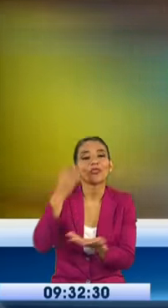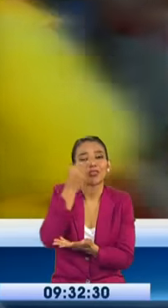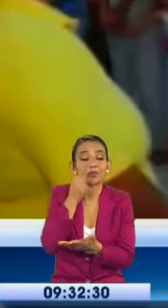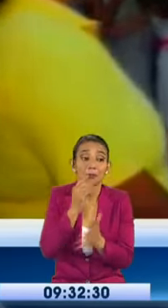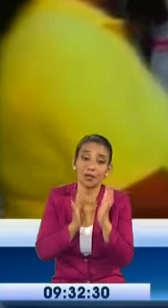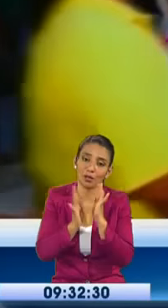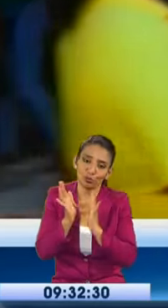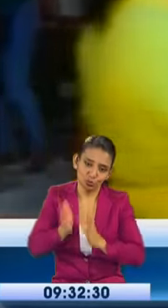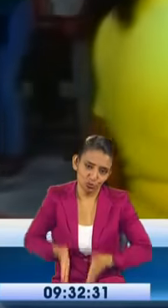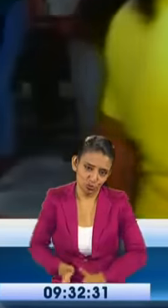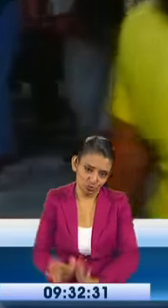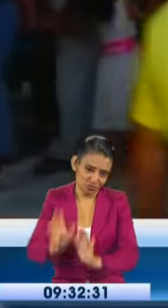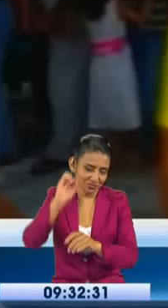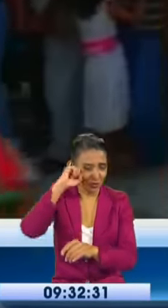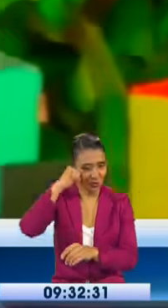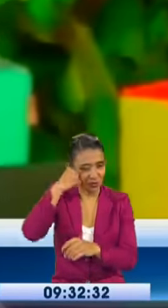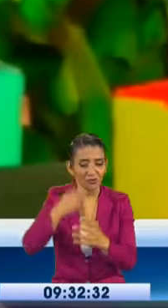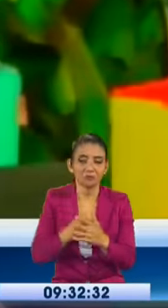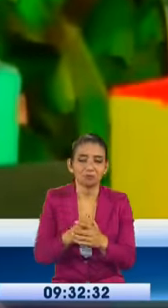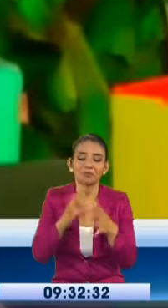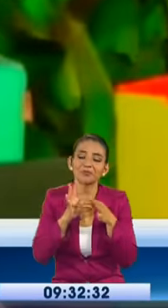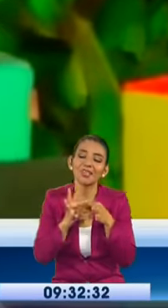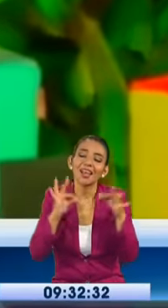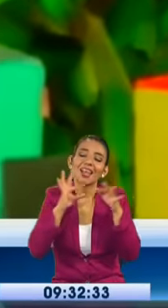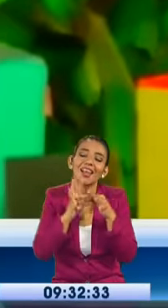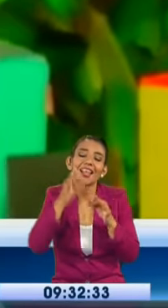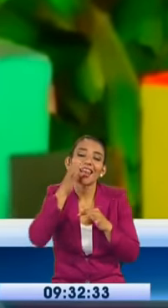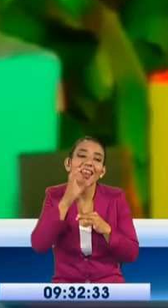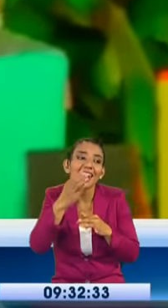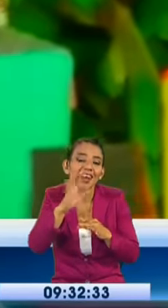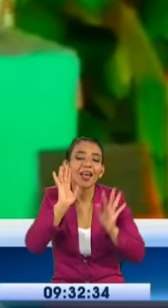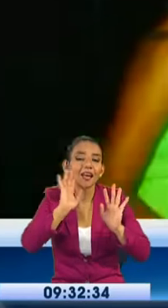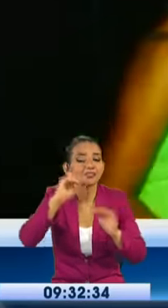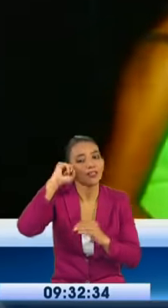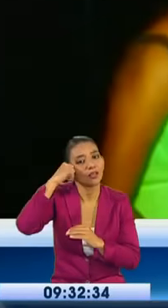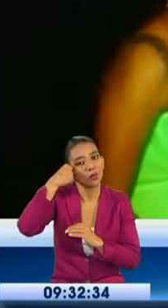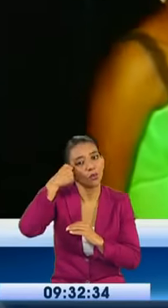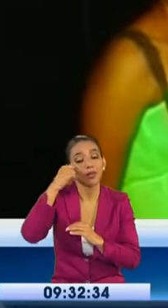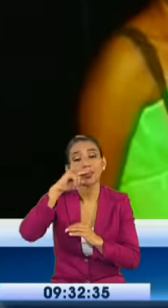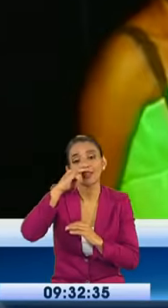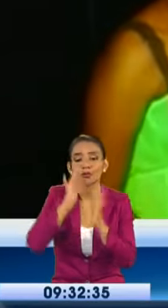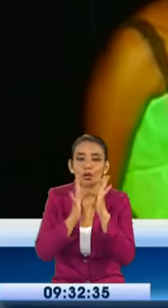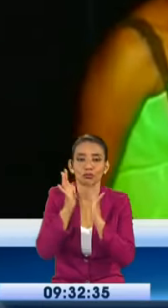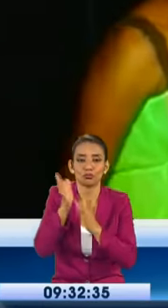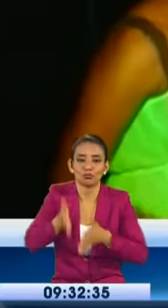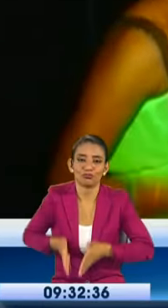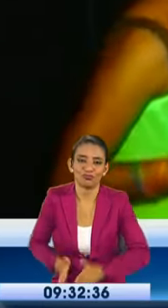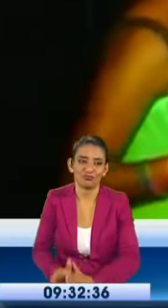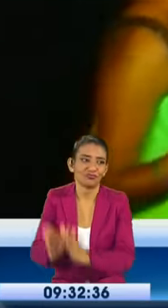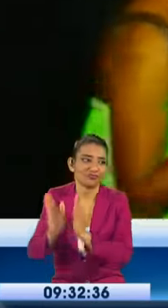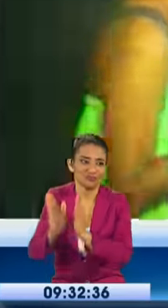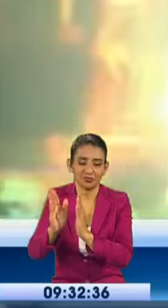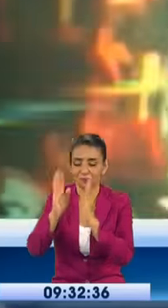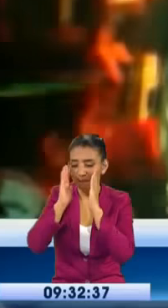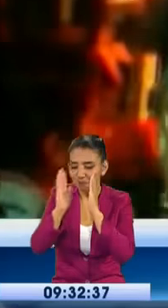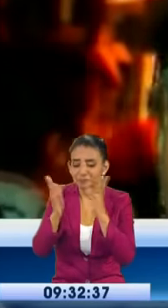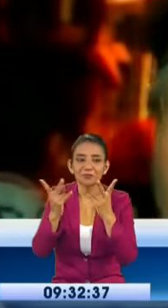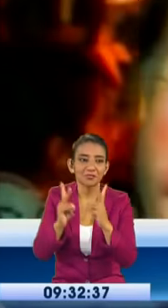Jesús. Al ritmo de versos cantados, se conmemora el nacimiento del niño Jesús e incluso sirven para encontrar el